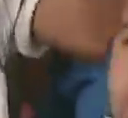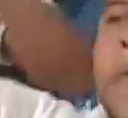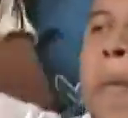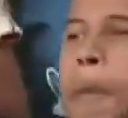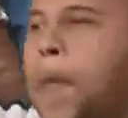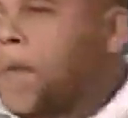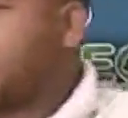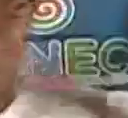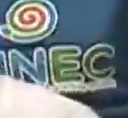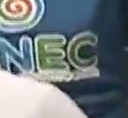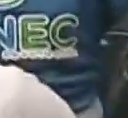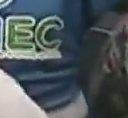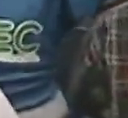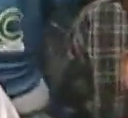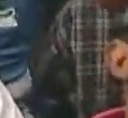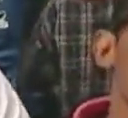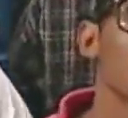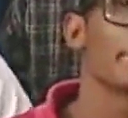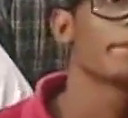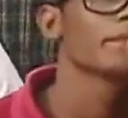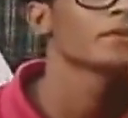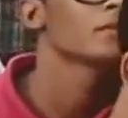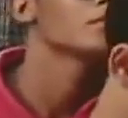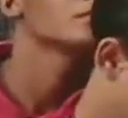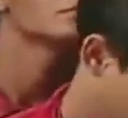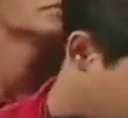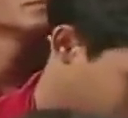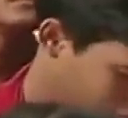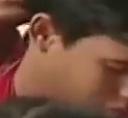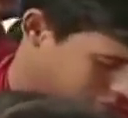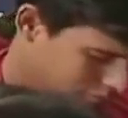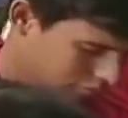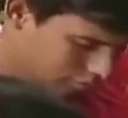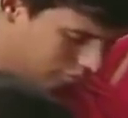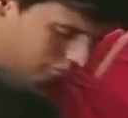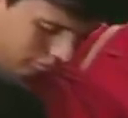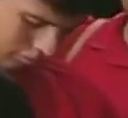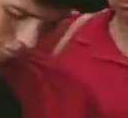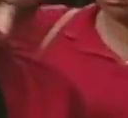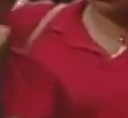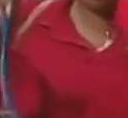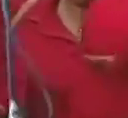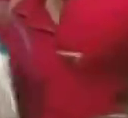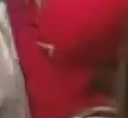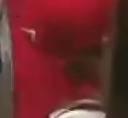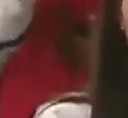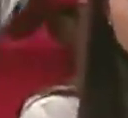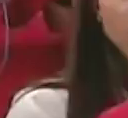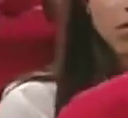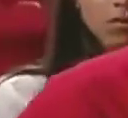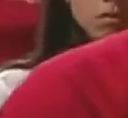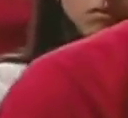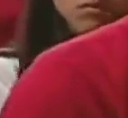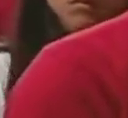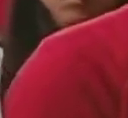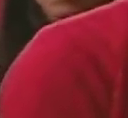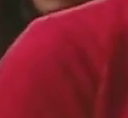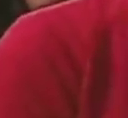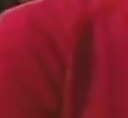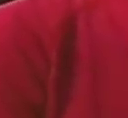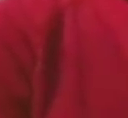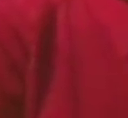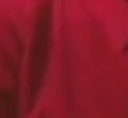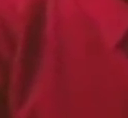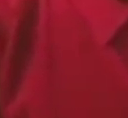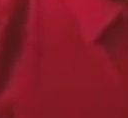Así es, mi gente. El futuro, el presente es ahorita, trabaja todo el mundo y a producir. ¿Dónde